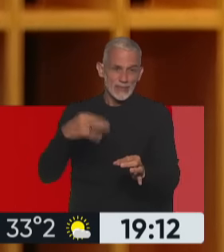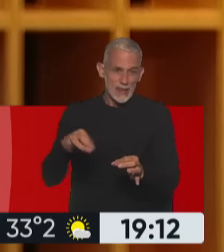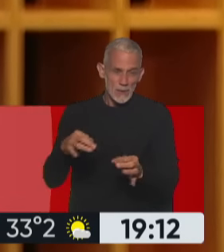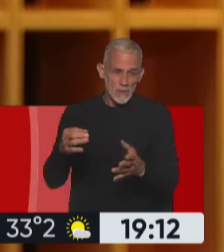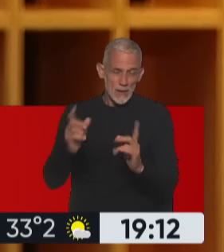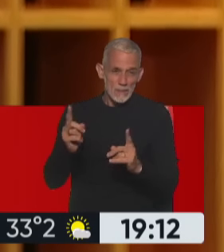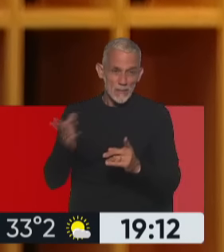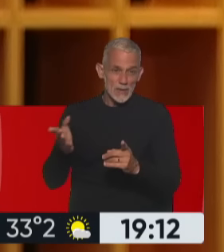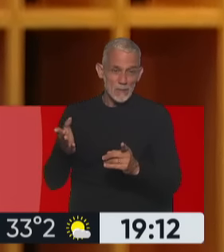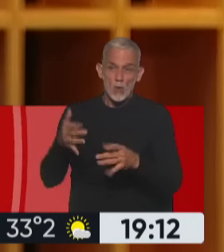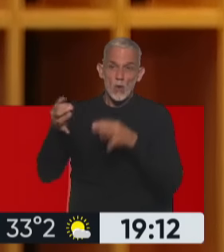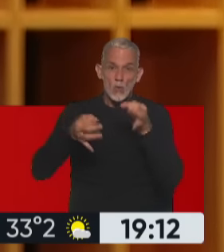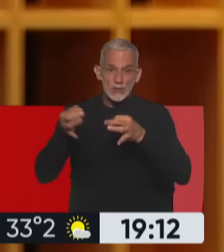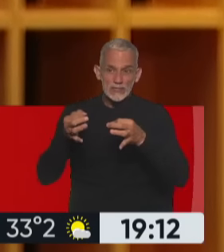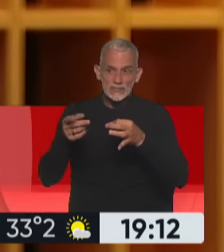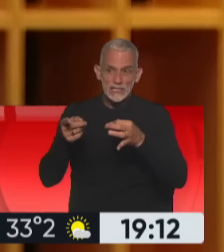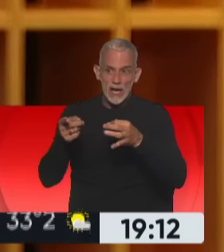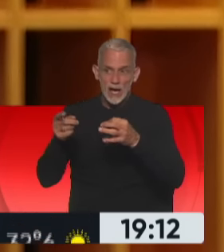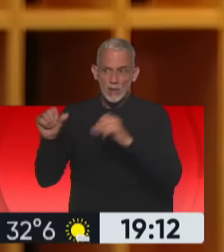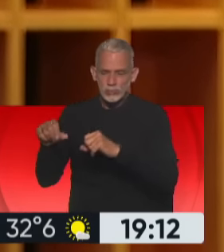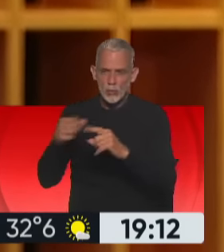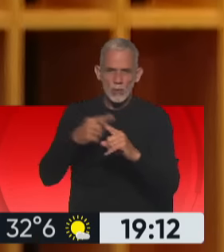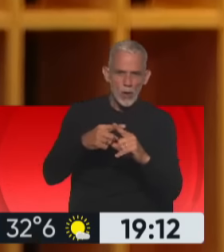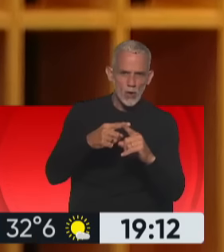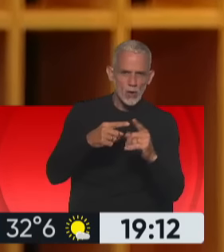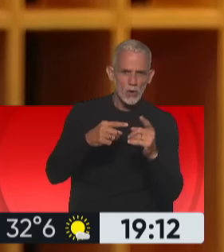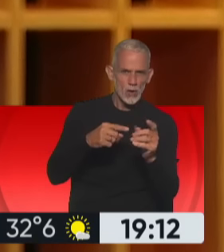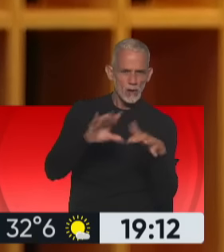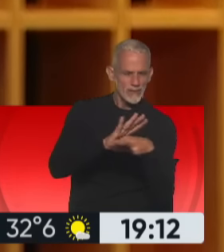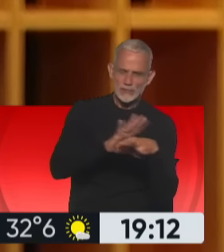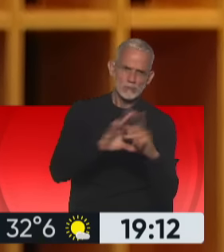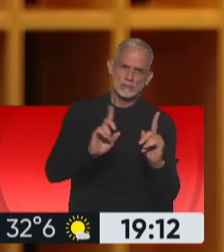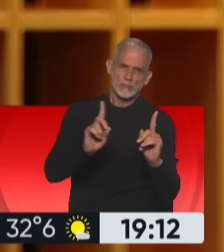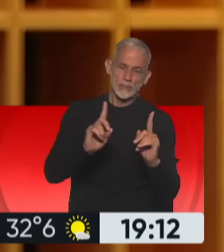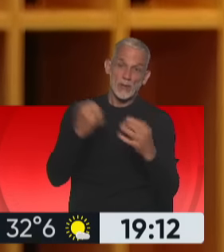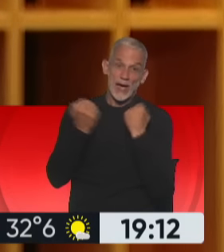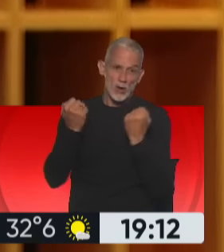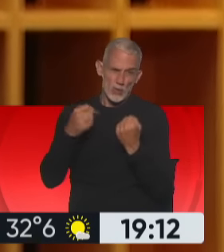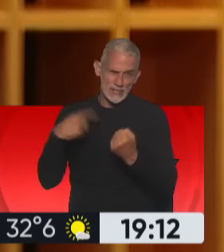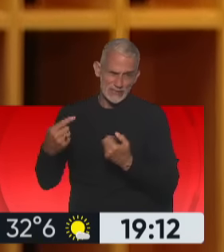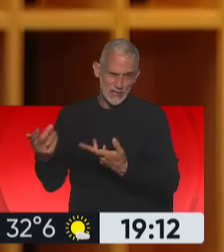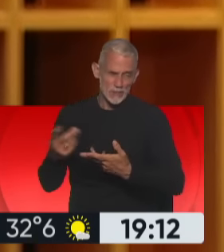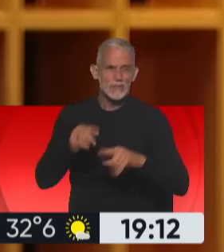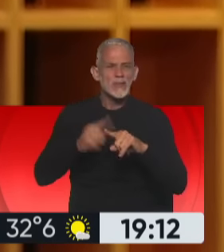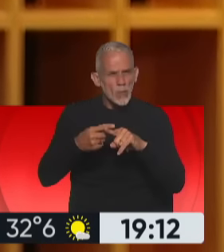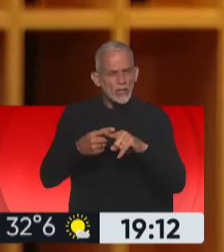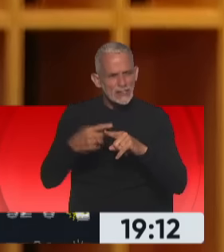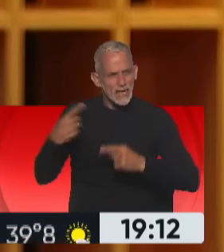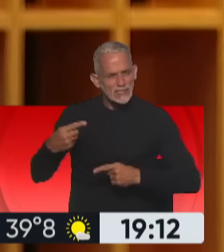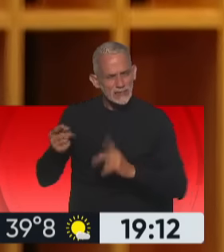sacrificando la justicia. Y eso los economistas lo hacen regularmente. La política lo